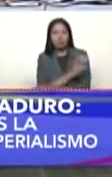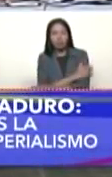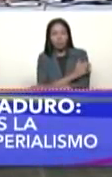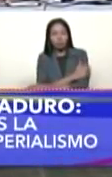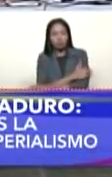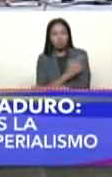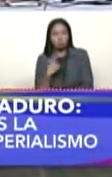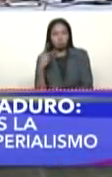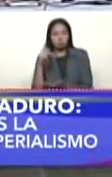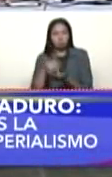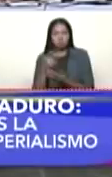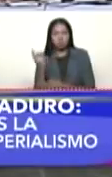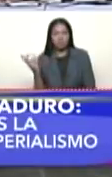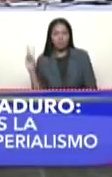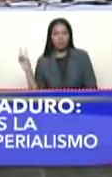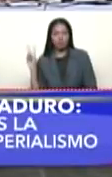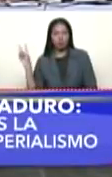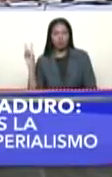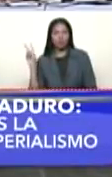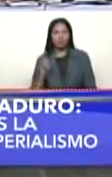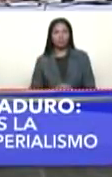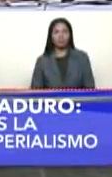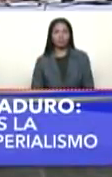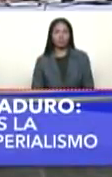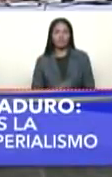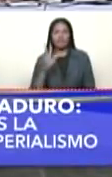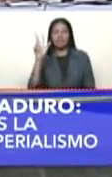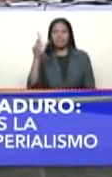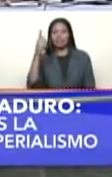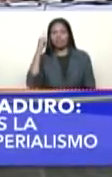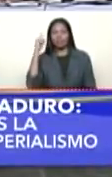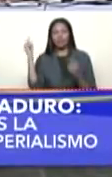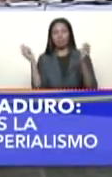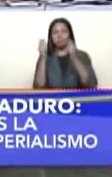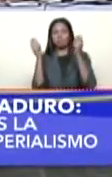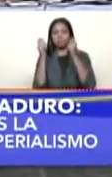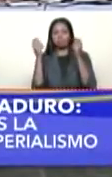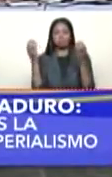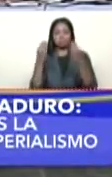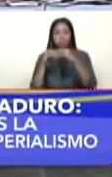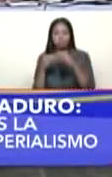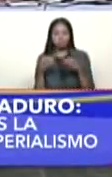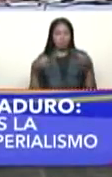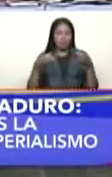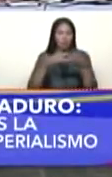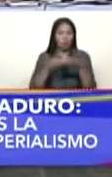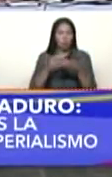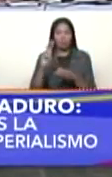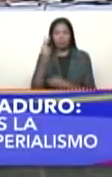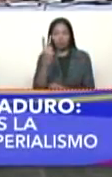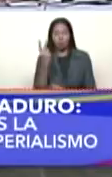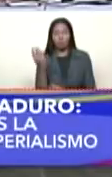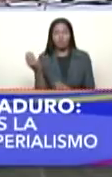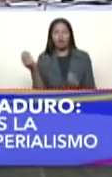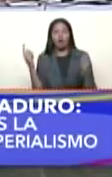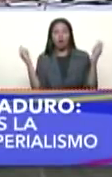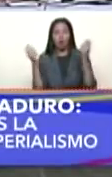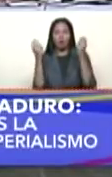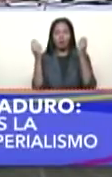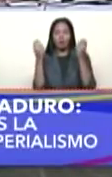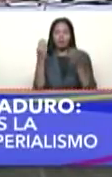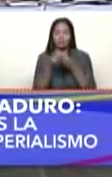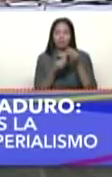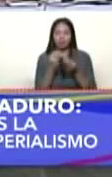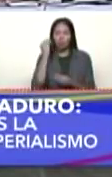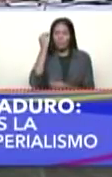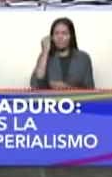oposición venezolana. 3 días de jornada, segunda jornada.